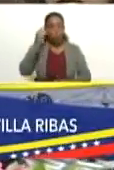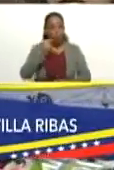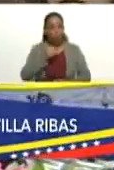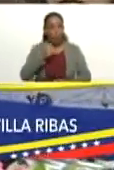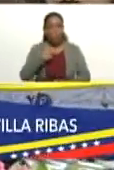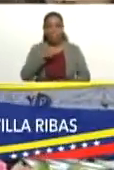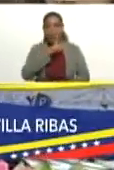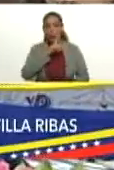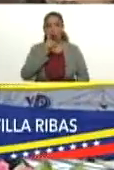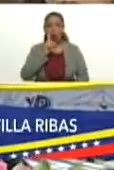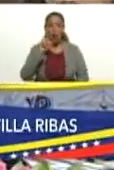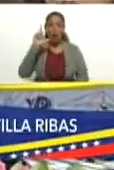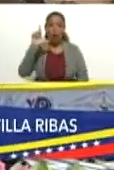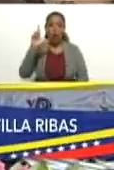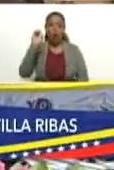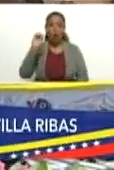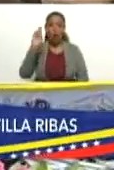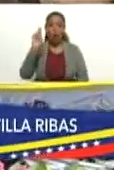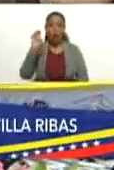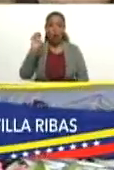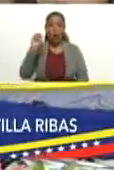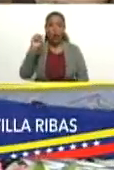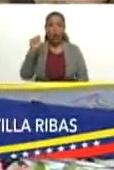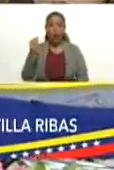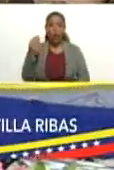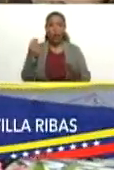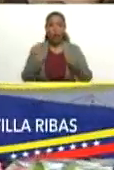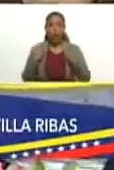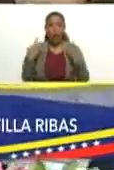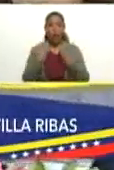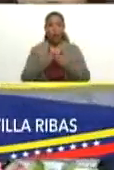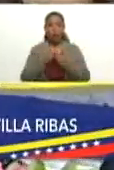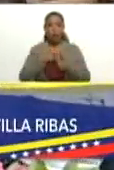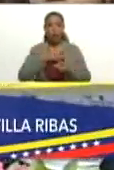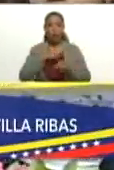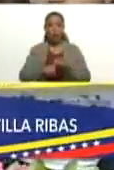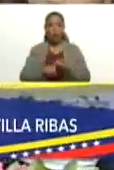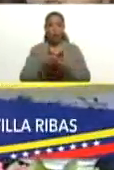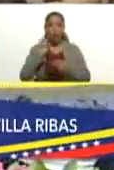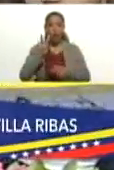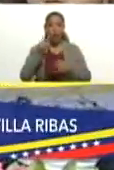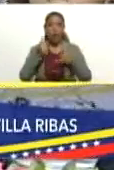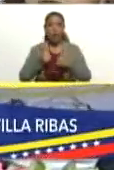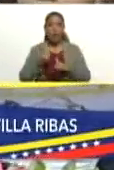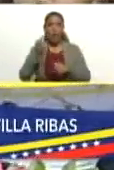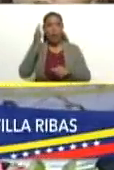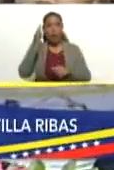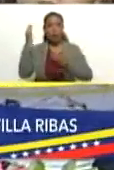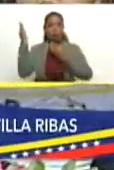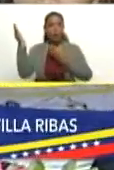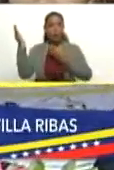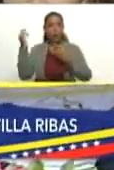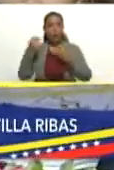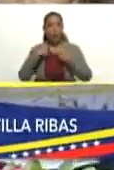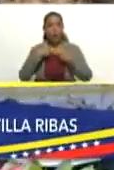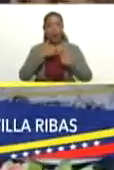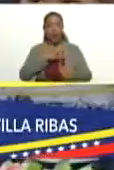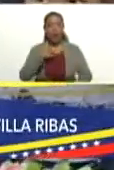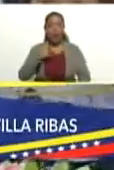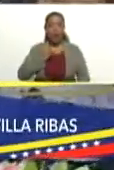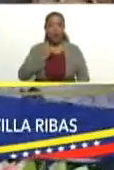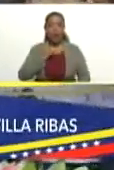Lorena Ramírez. Vivo con mi esposo y mis dos niñas. Aprovecho la oportunidad